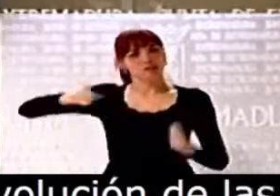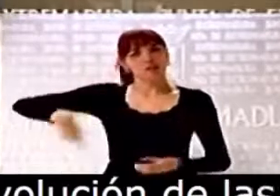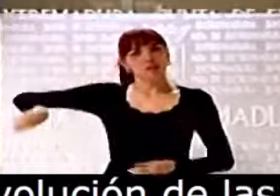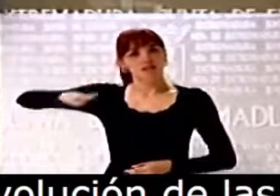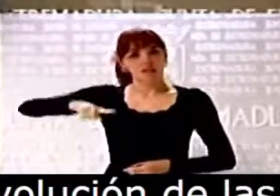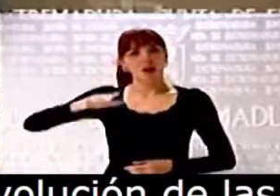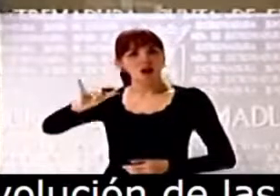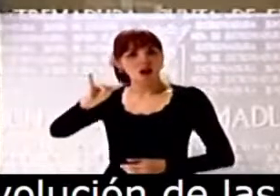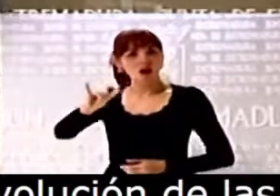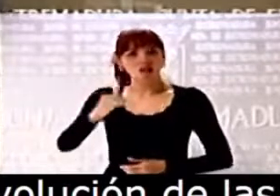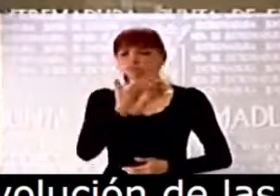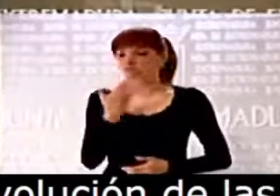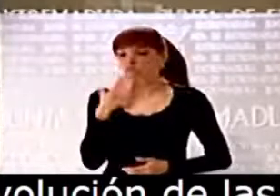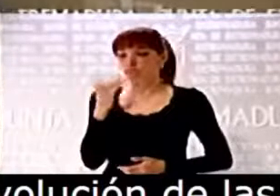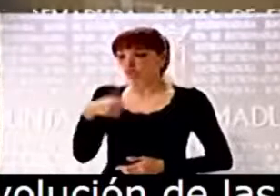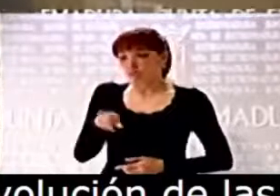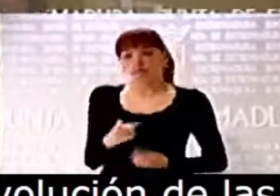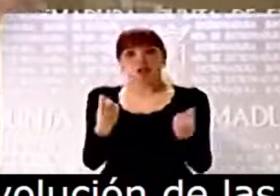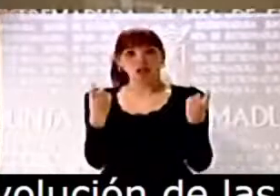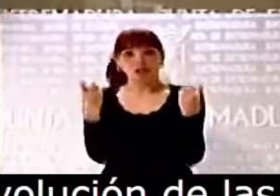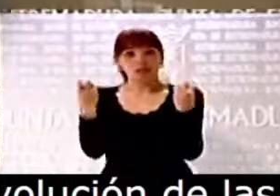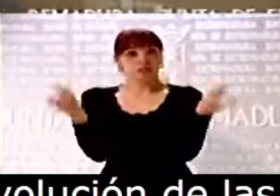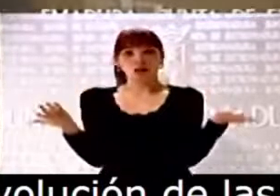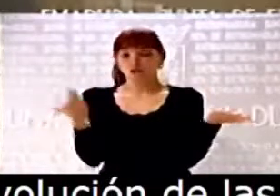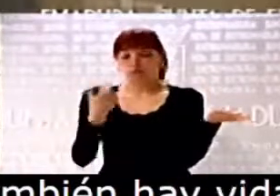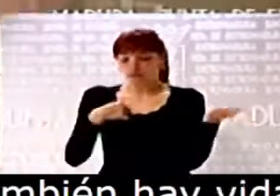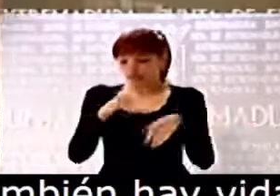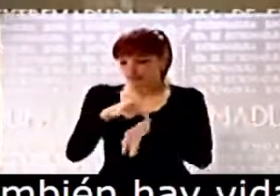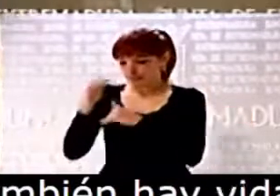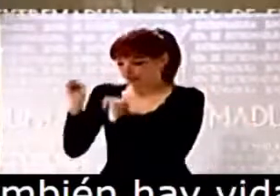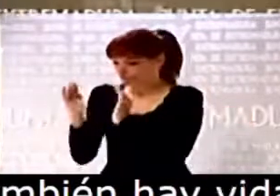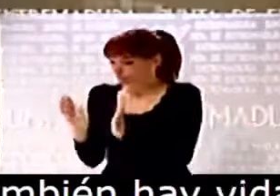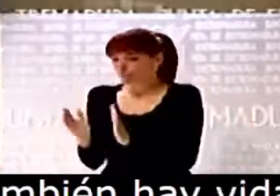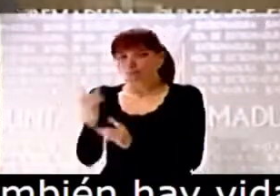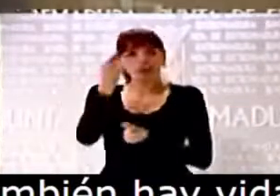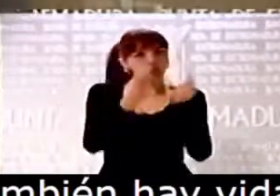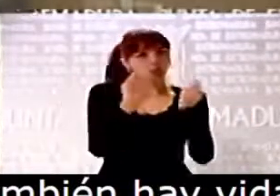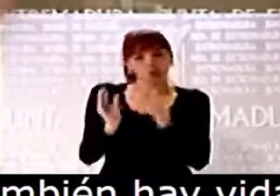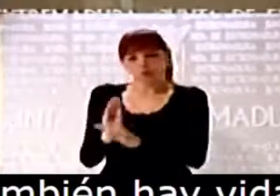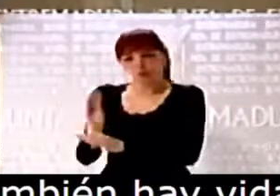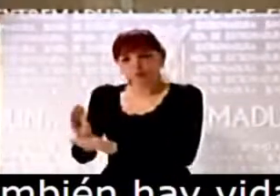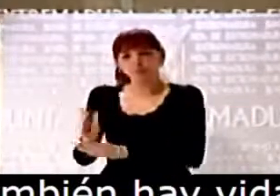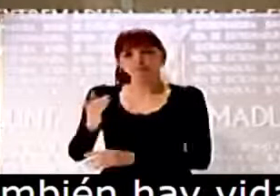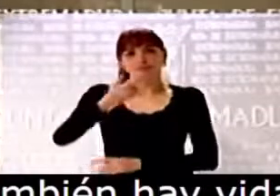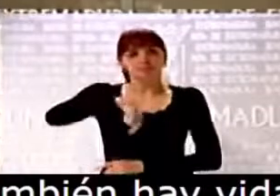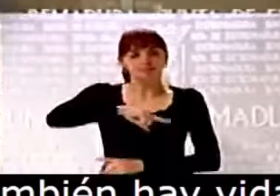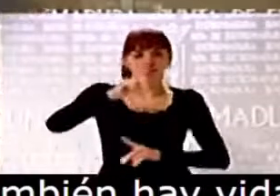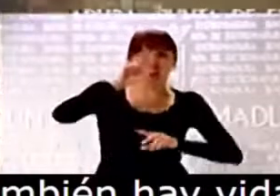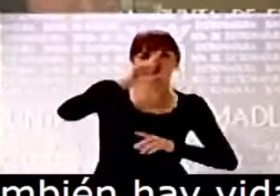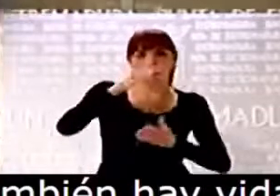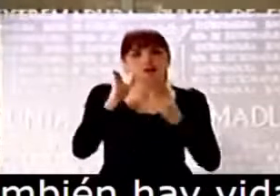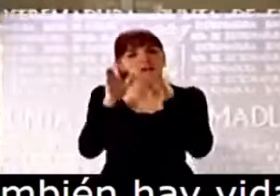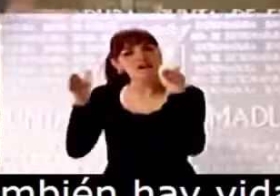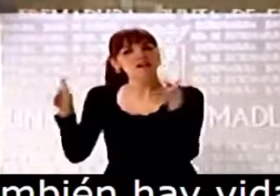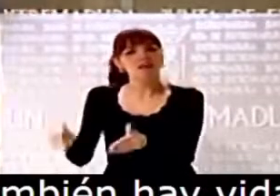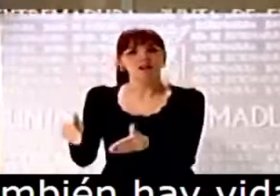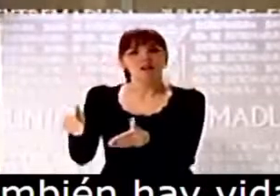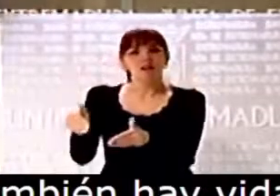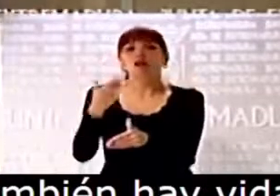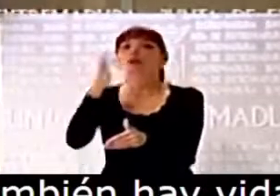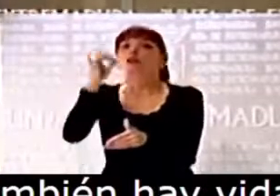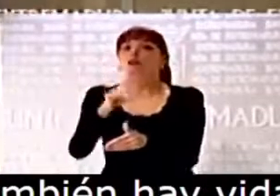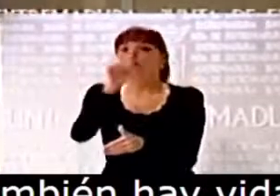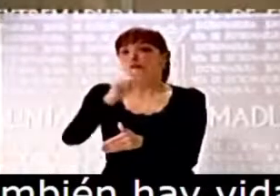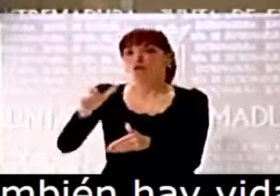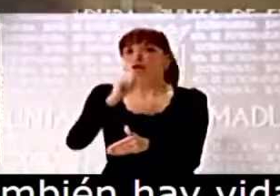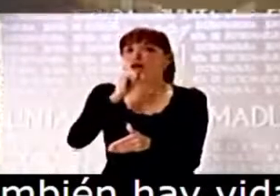detrás que necesitan de una parte de nuestro tiempo, de una parte de nuestro presupuesto, de una parte de nuestras preocupaciones, que son aquellas generaciones que lo han